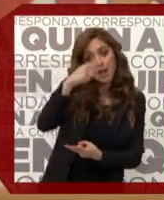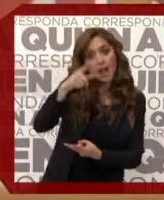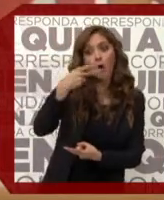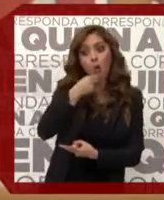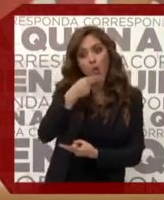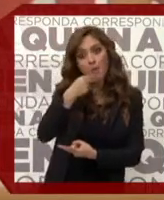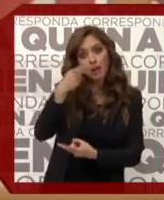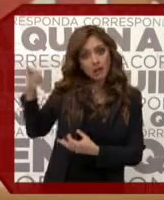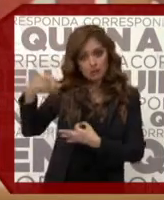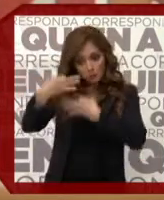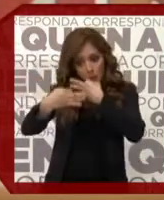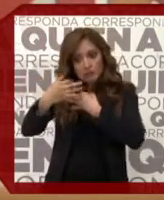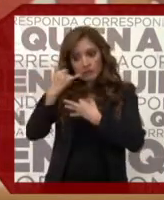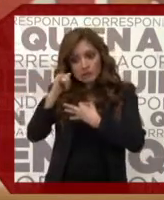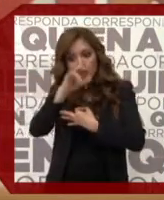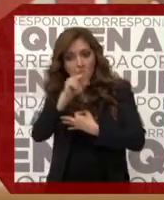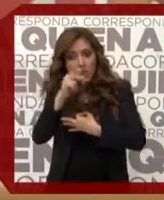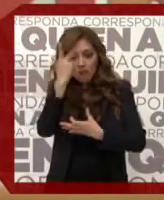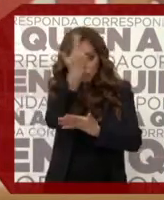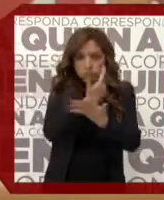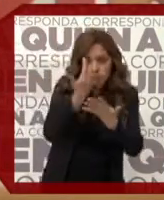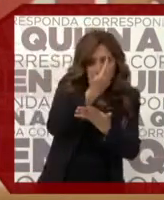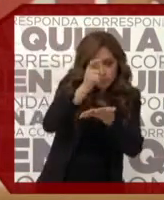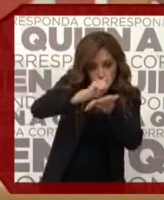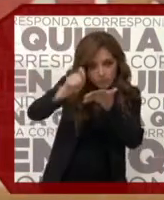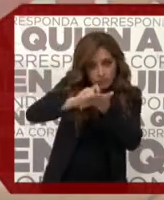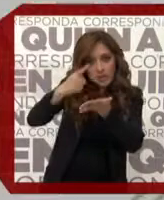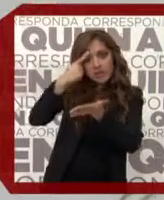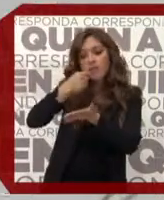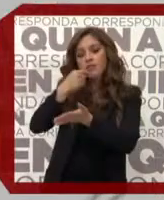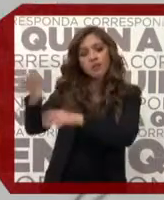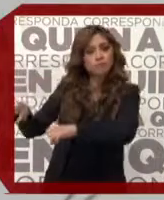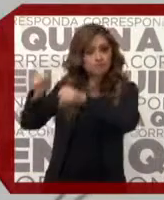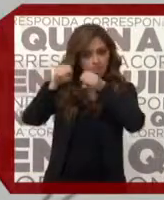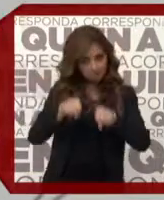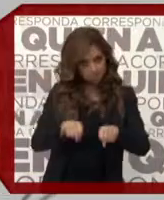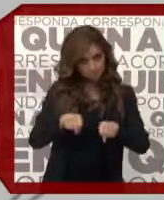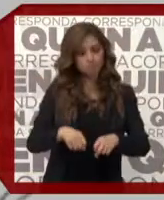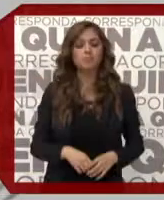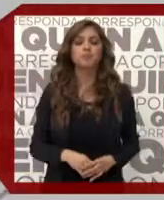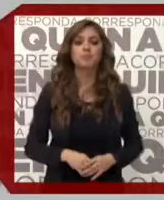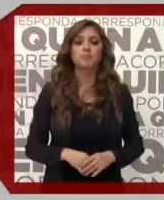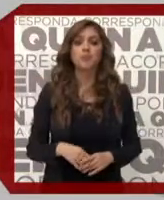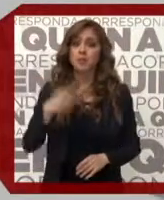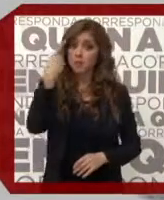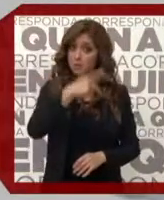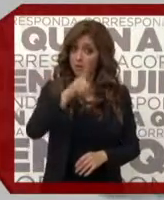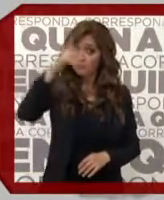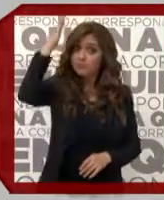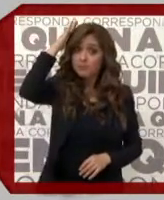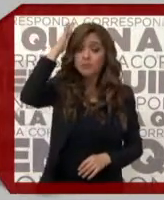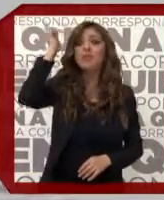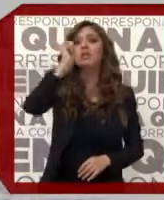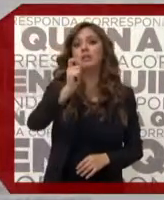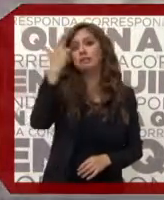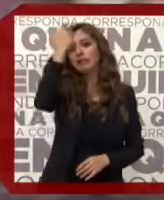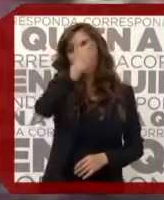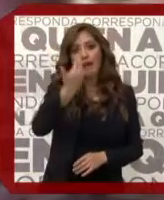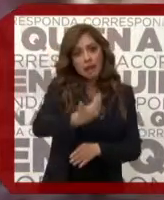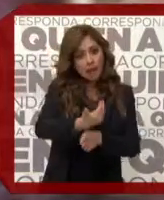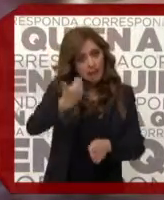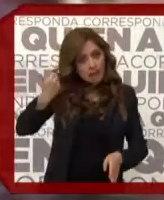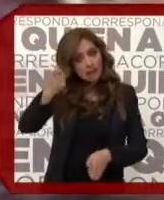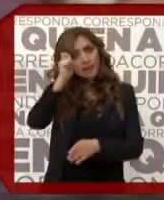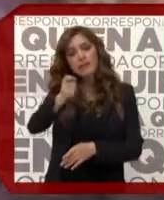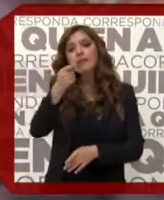las medidas de protección necesarias y salvaguardar a la menor autoridades señalan de ser necesario se pedirán medidas precautorias como